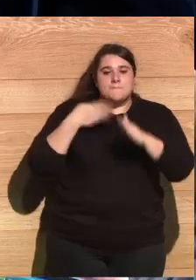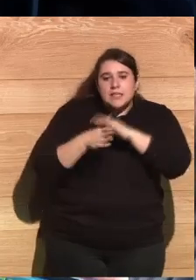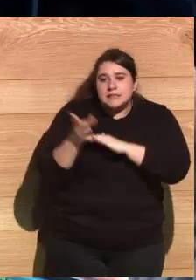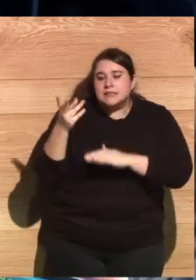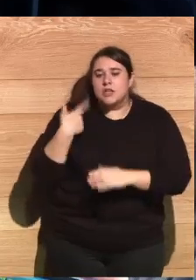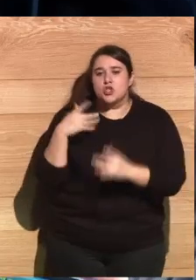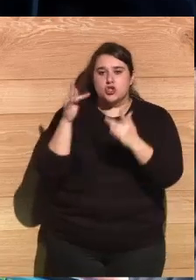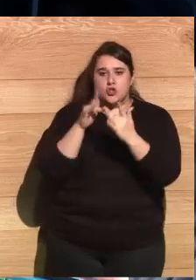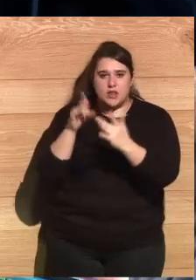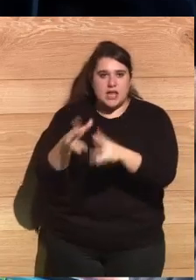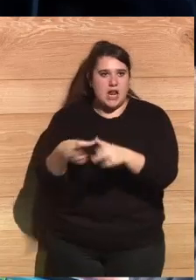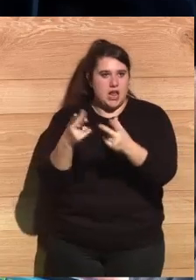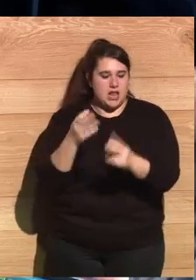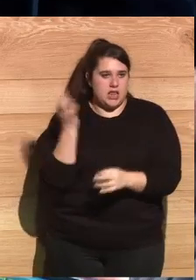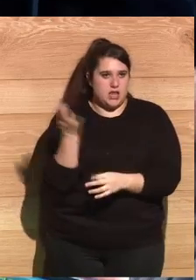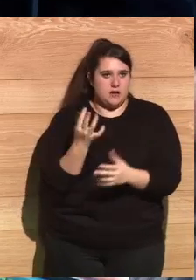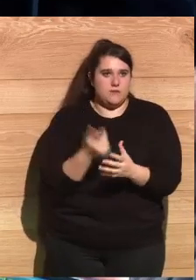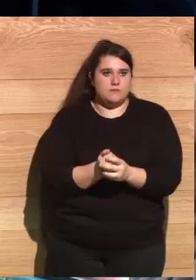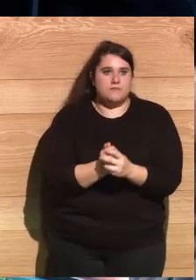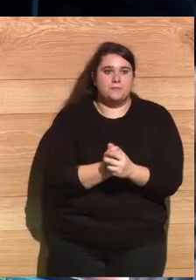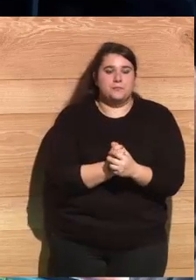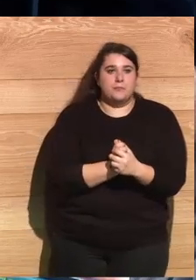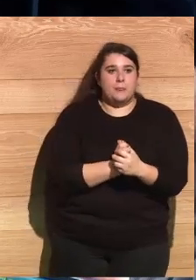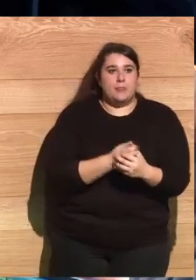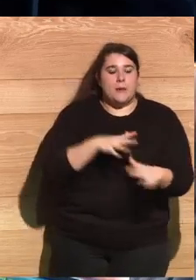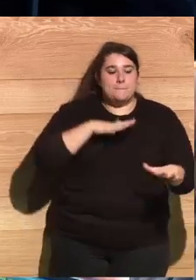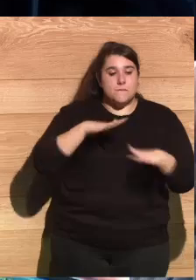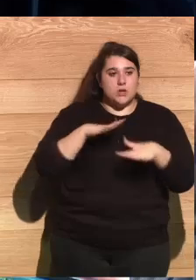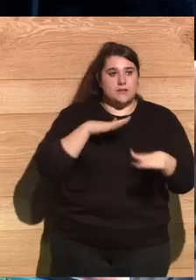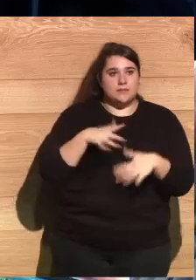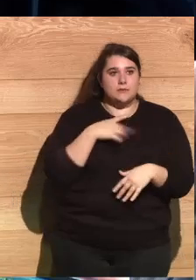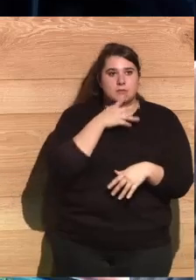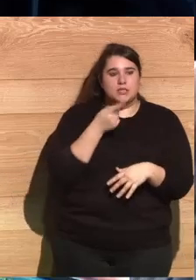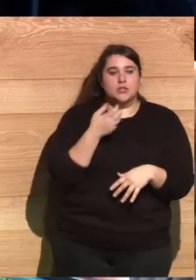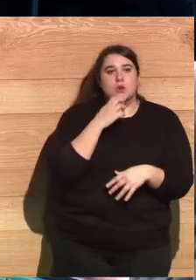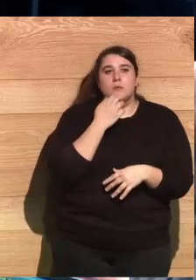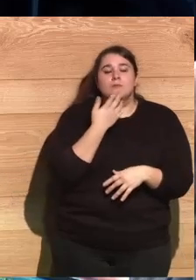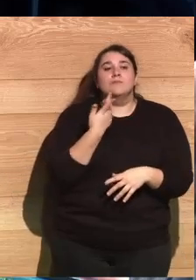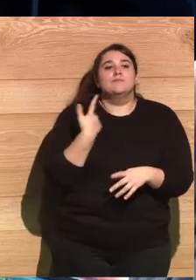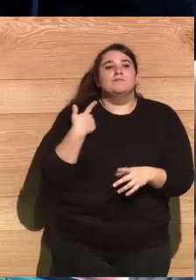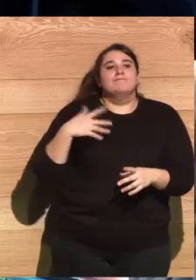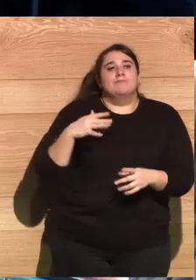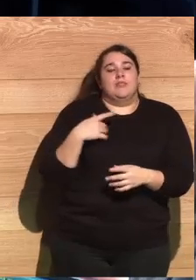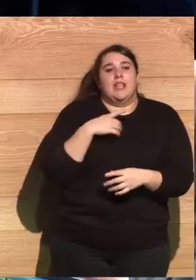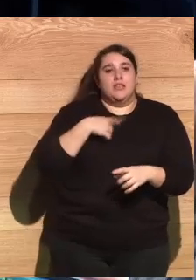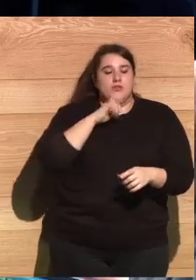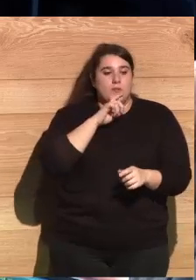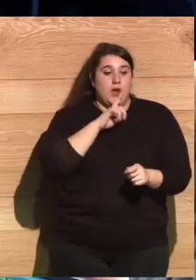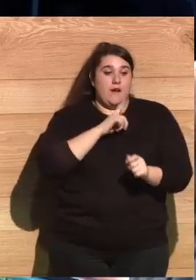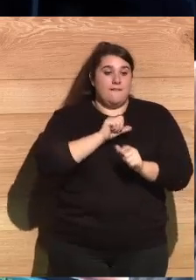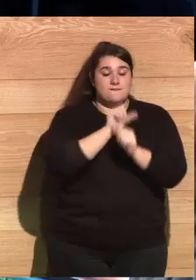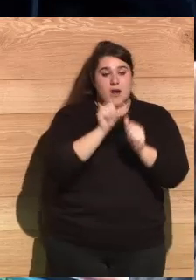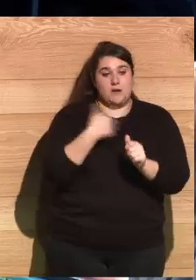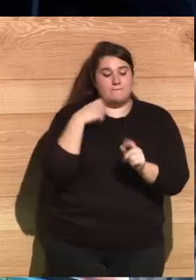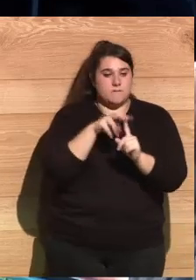que socializar, no me puedo, tengo que moverme, y entonces un clima adverso te cambia la dinámica. Yo estoy hablando en este